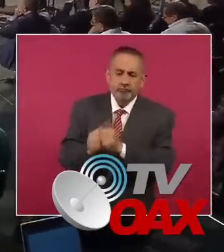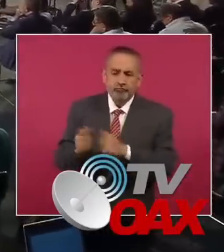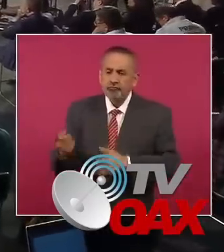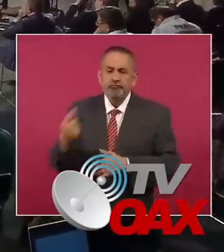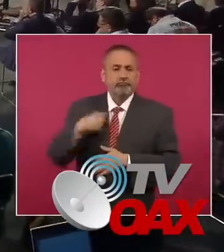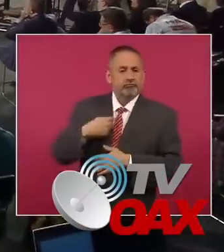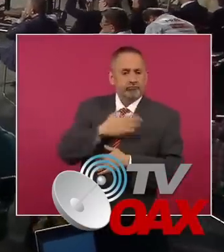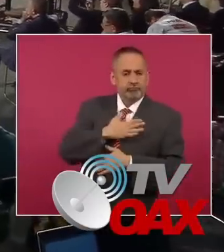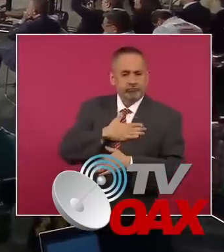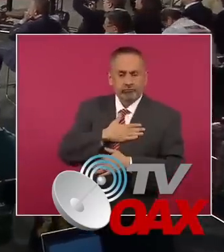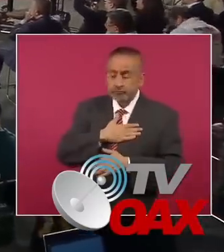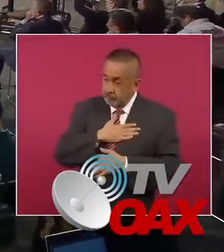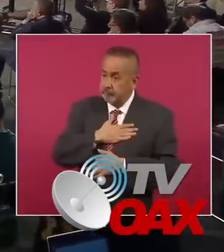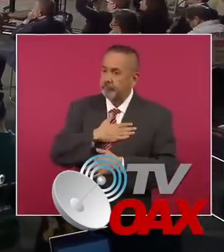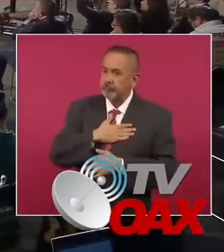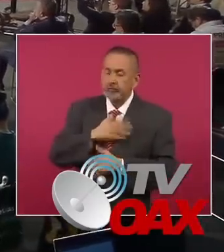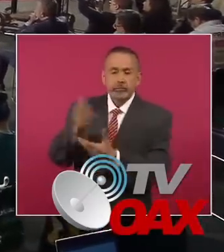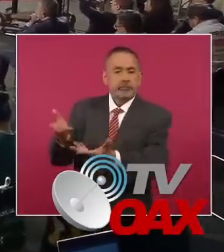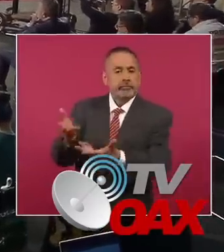llamaron para entregar